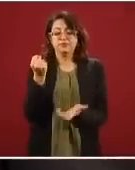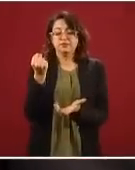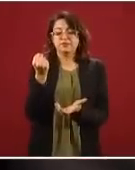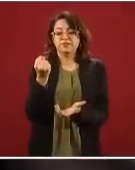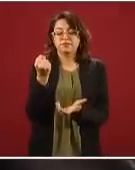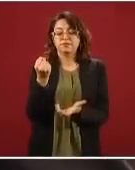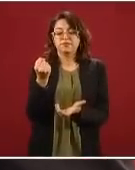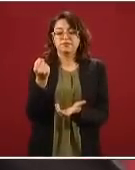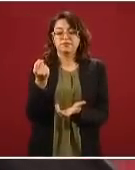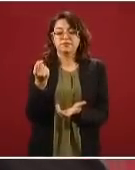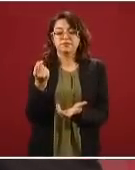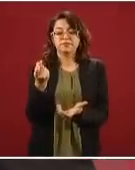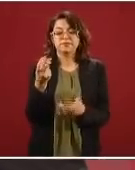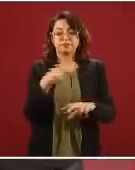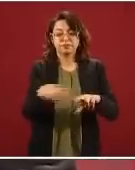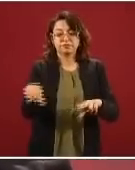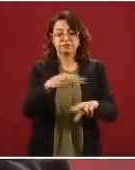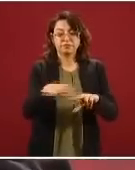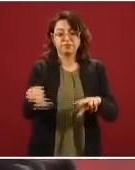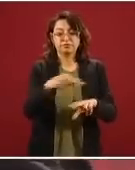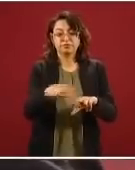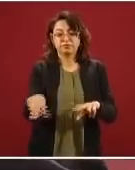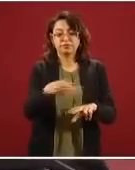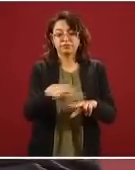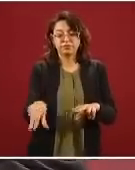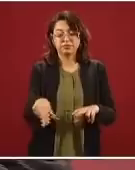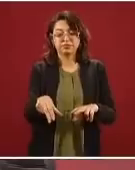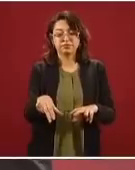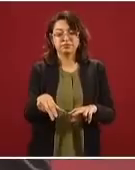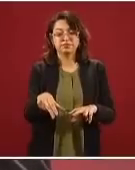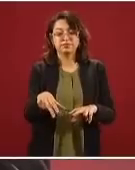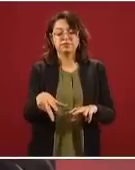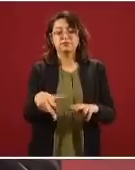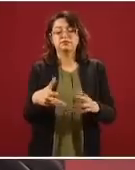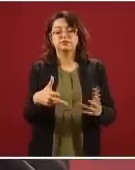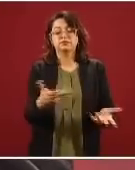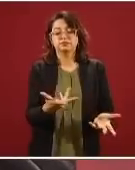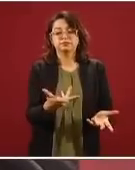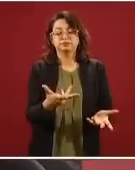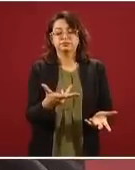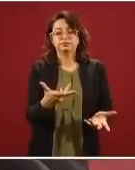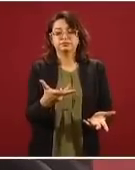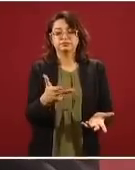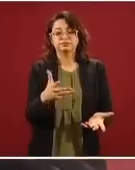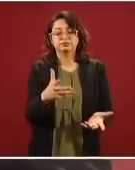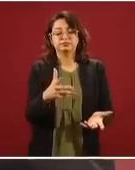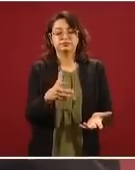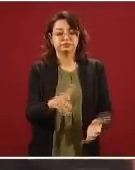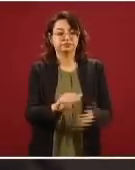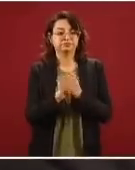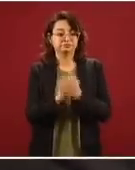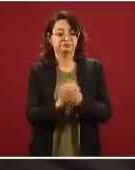de los cachitos, de los boletos de la lotería,